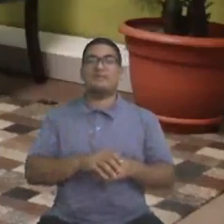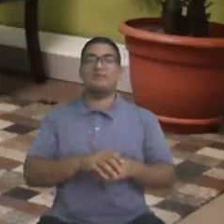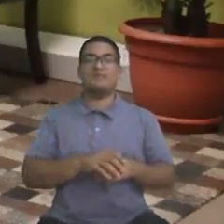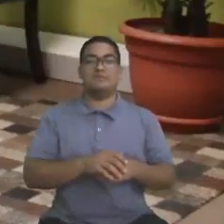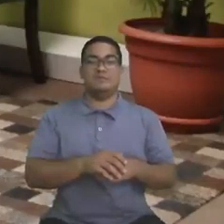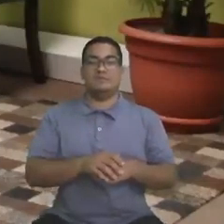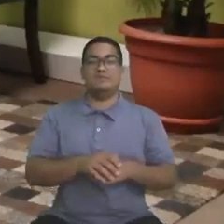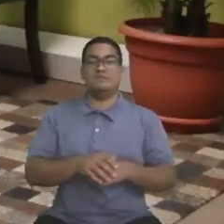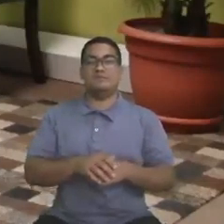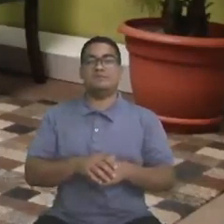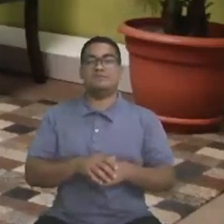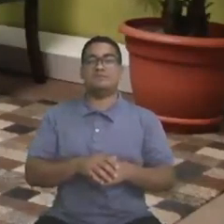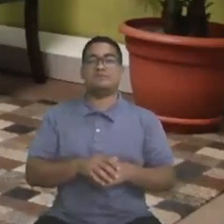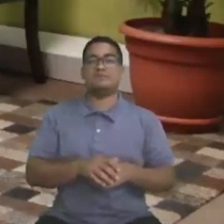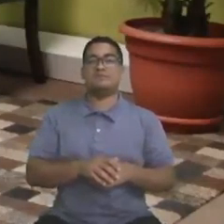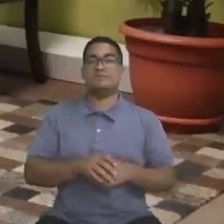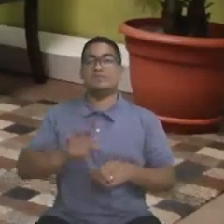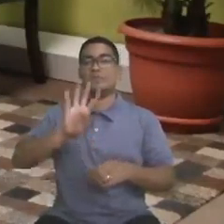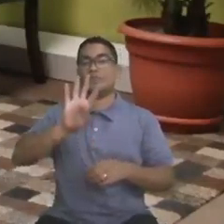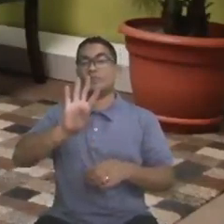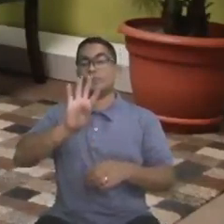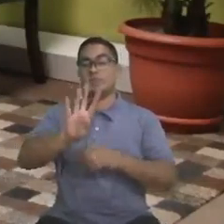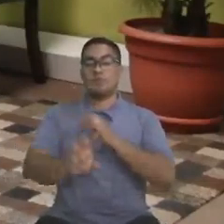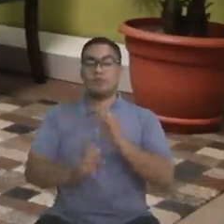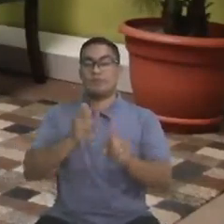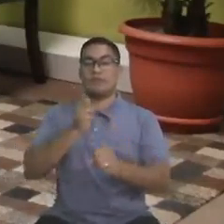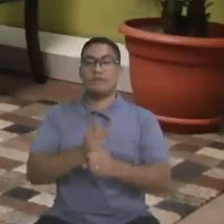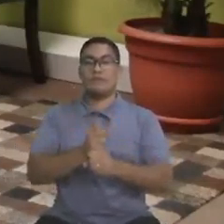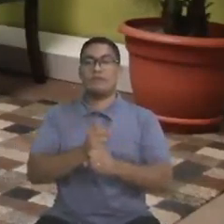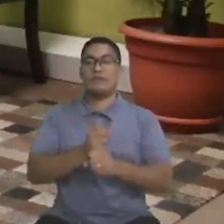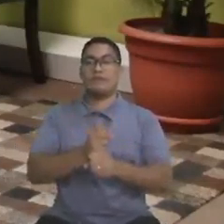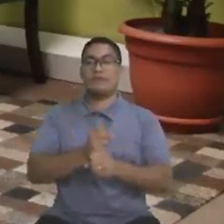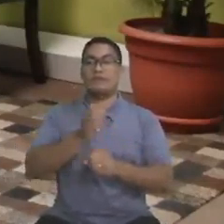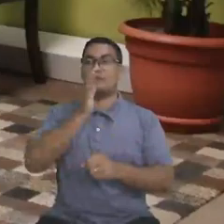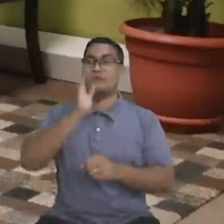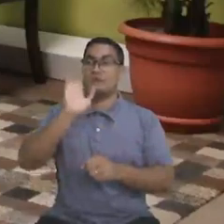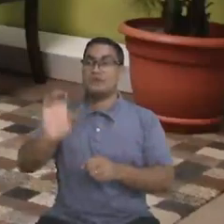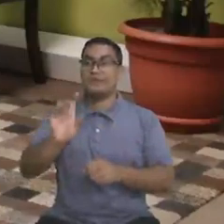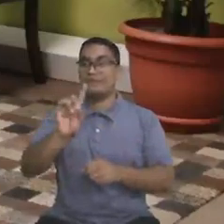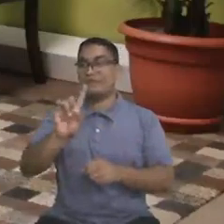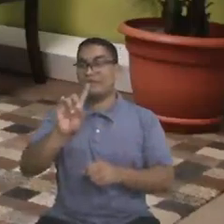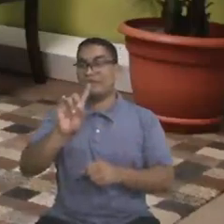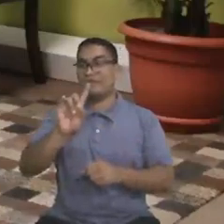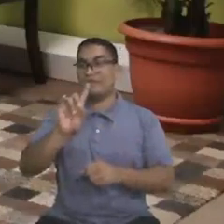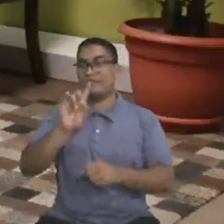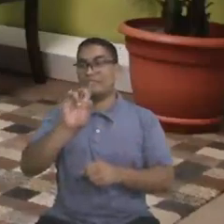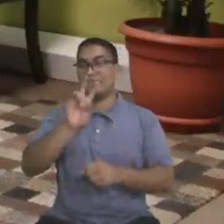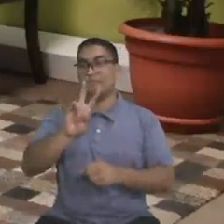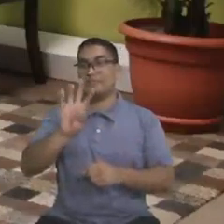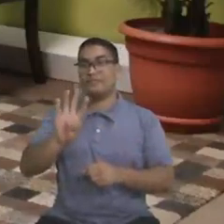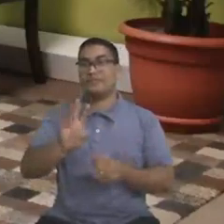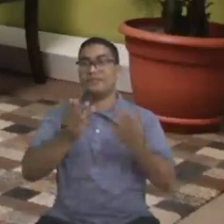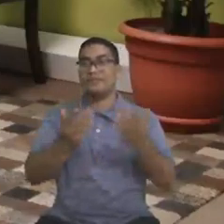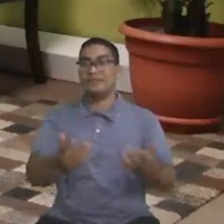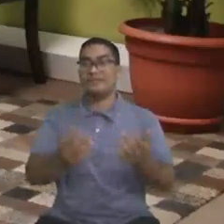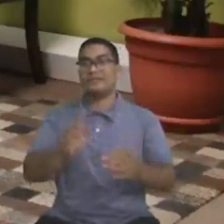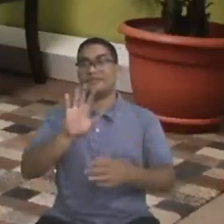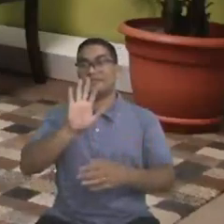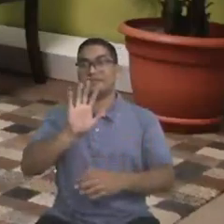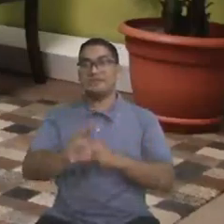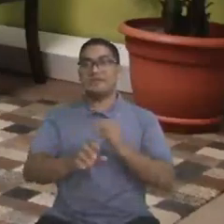Entonces un niño de 11 meses tiene que pesar 24.2 libras. De 2 años. De 3 años. 2 años. 11 kilos me dijo.